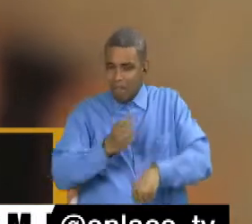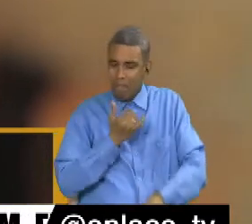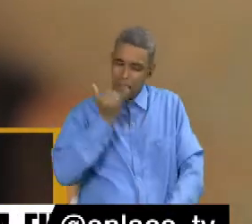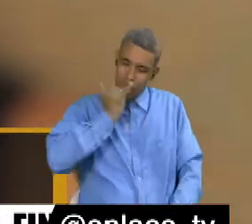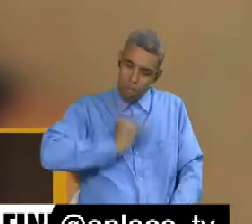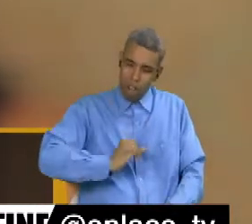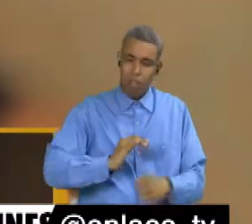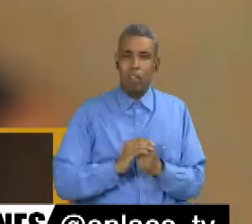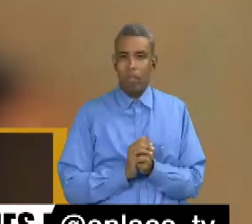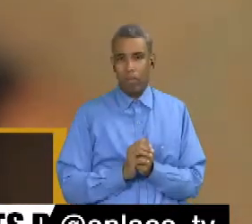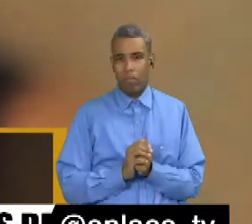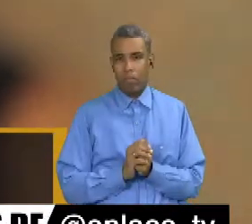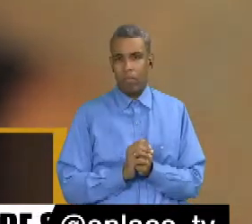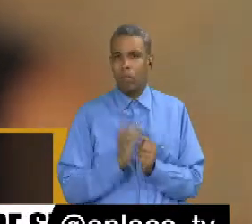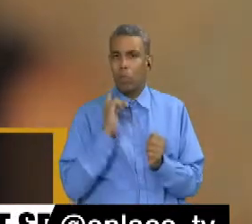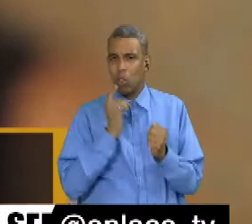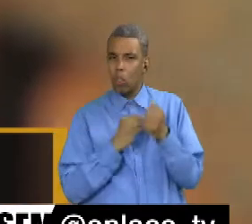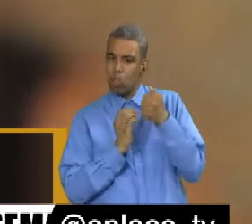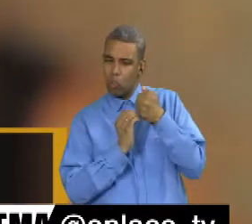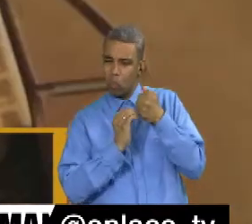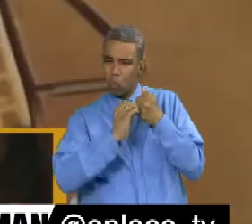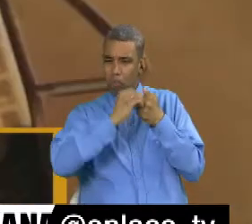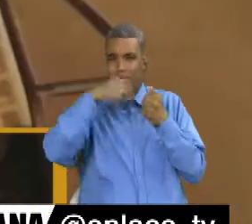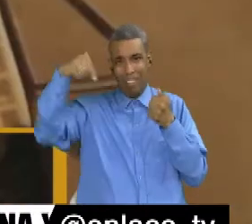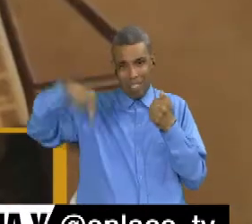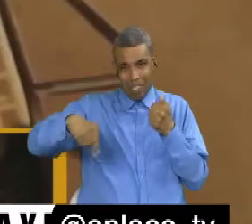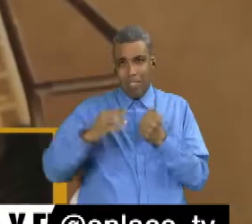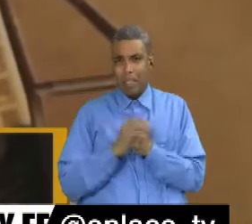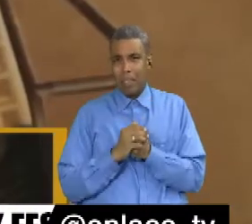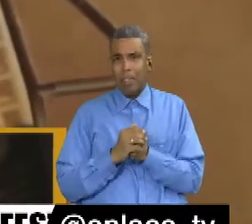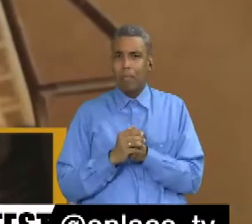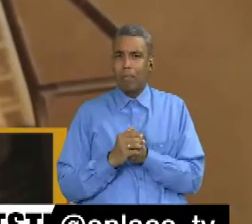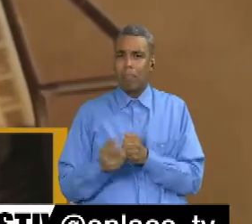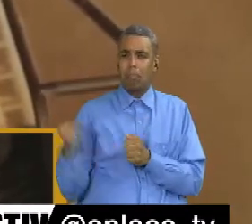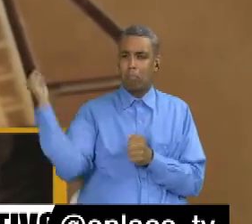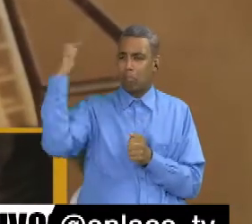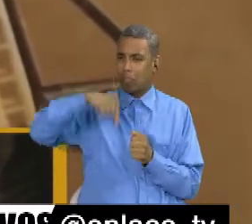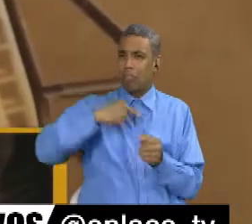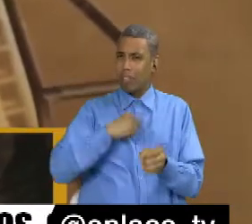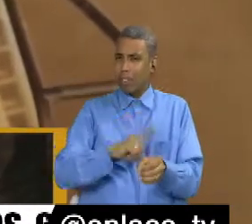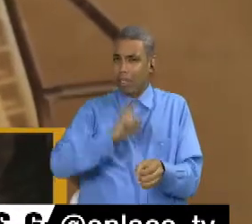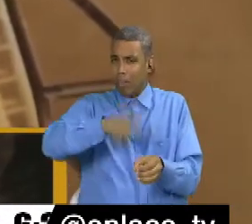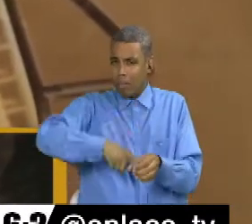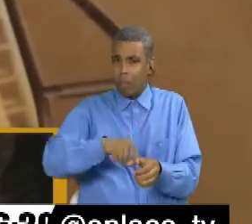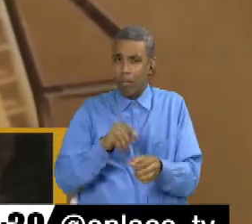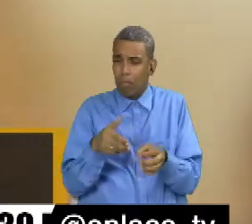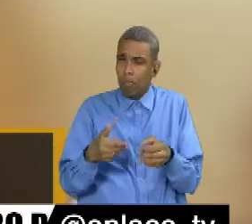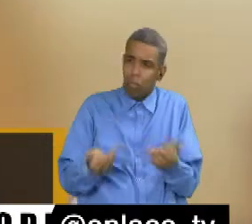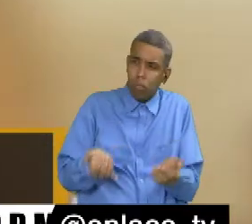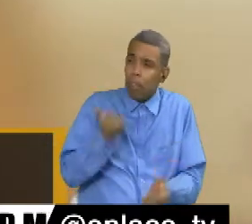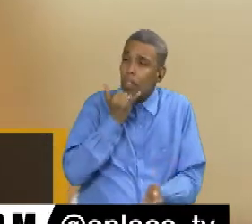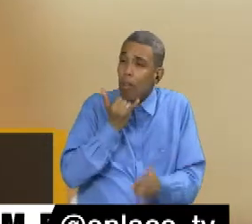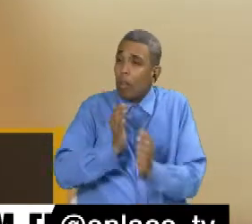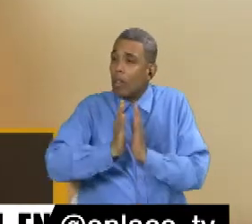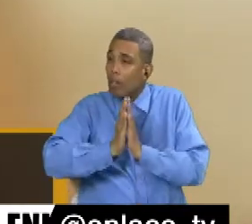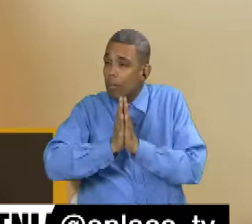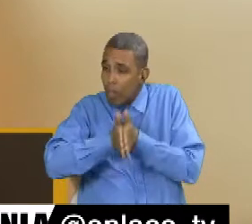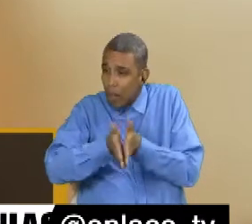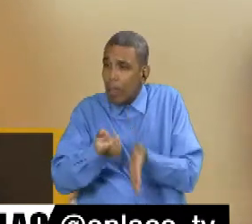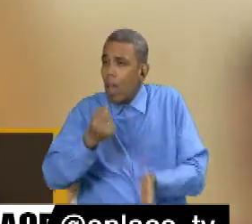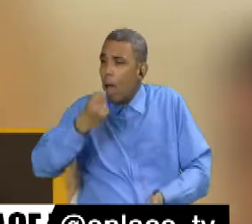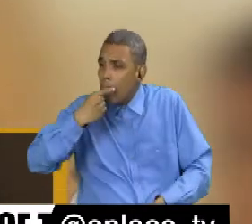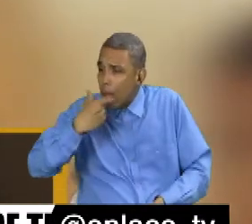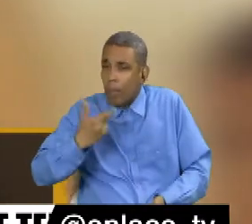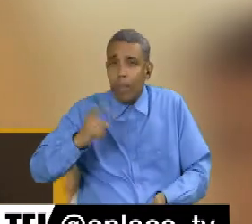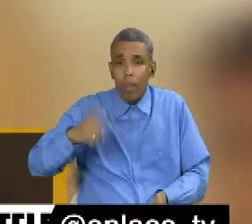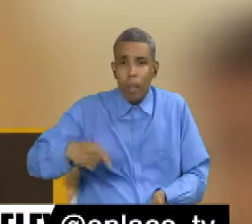mandaron para acá, para Comparte de Barranca, que me autorizaran la droga. Desde diciembre me han dicho que no ha llegado la droga, 6 meses y no ha llegado la droga.